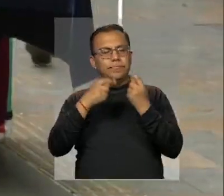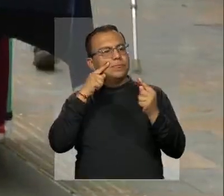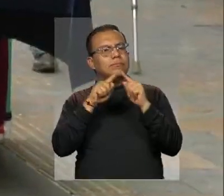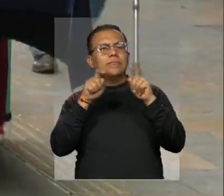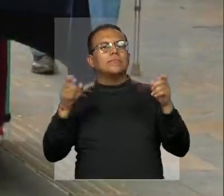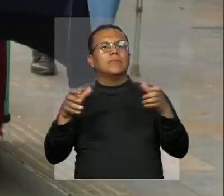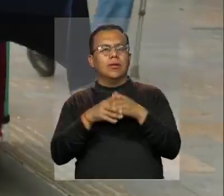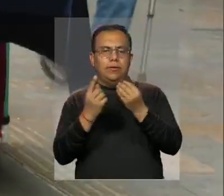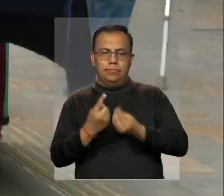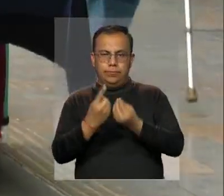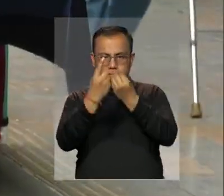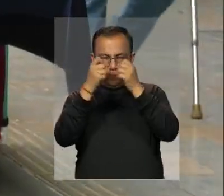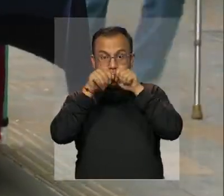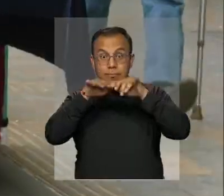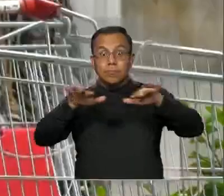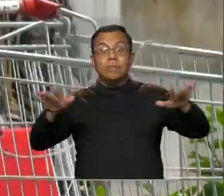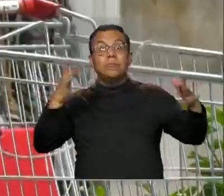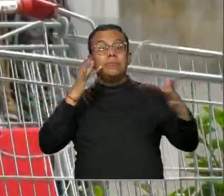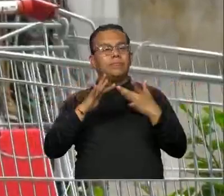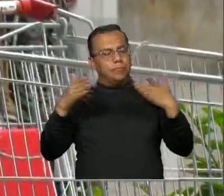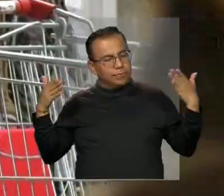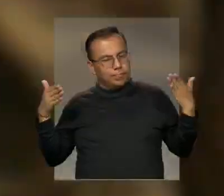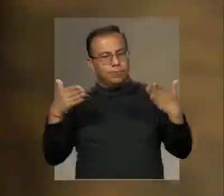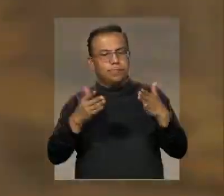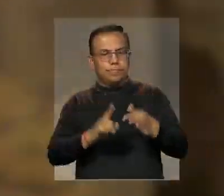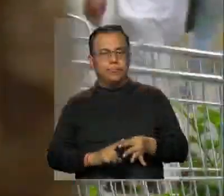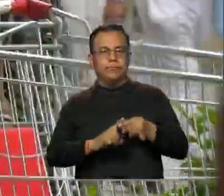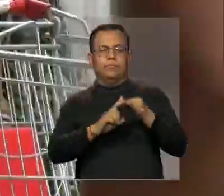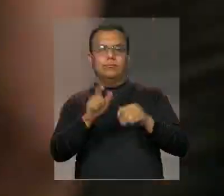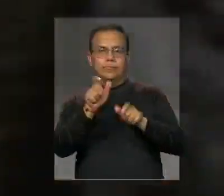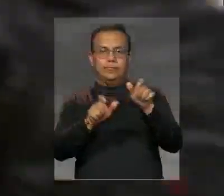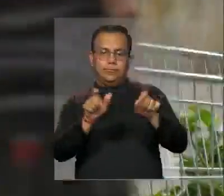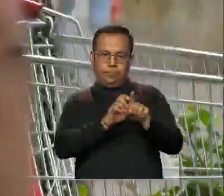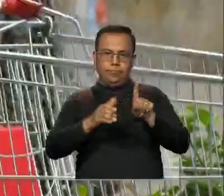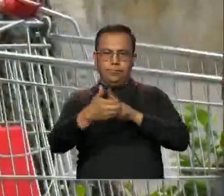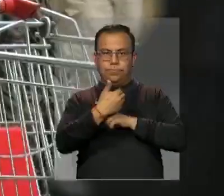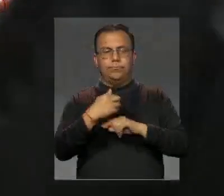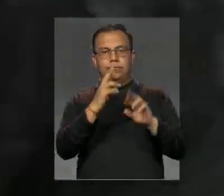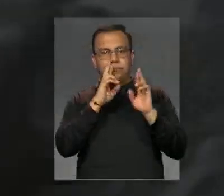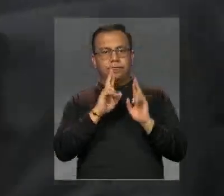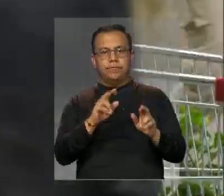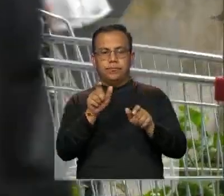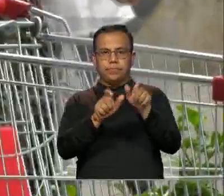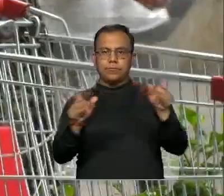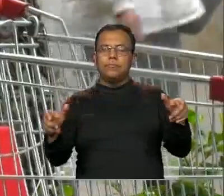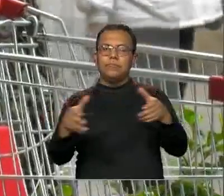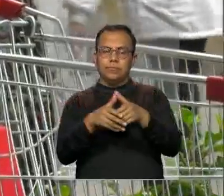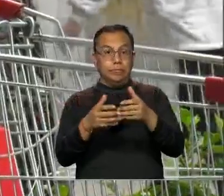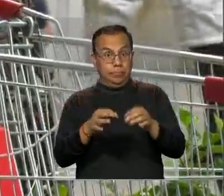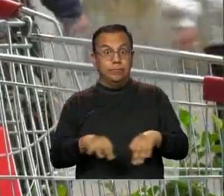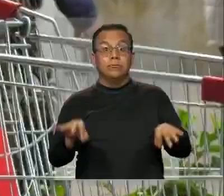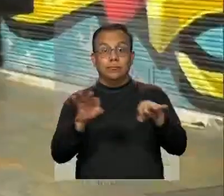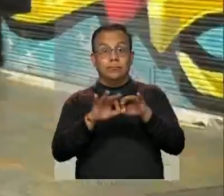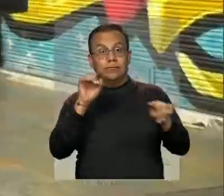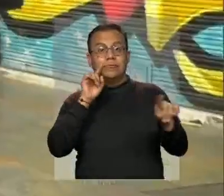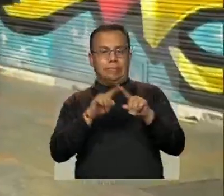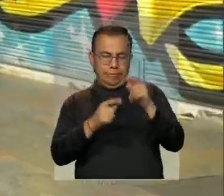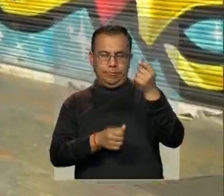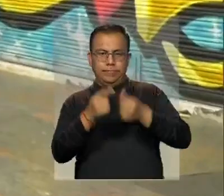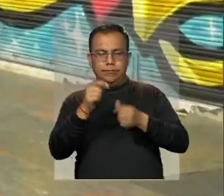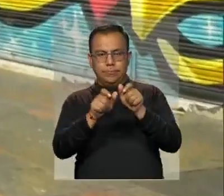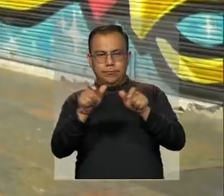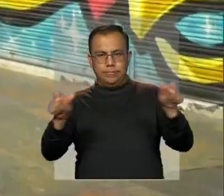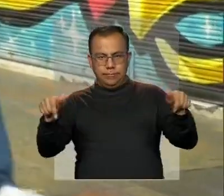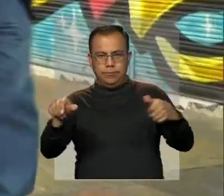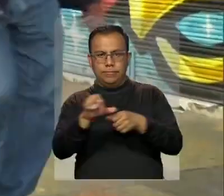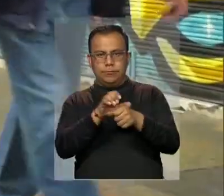informales con la política pública que está dedicada única y exclusivamente a protegerlos y reconocerlos como actores indispensables de la economía popular